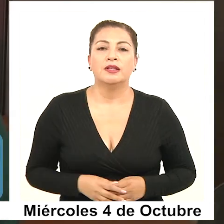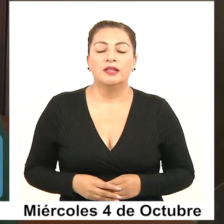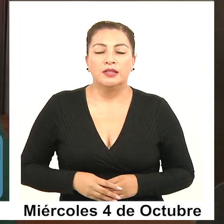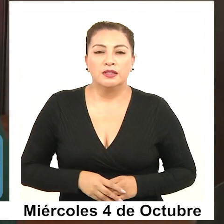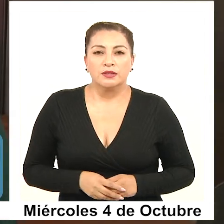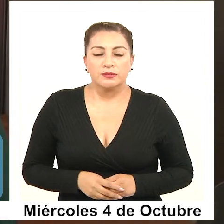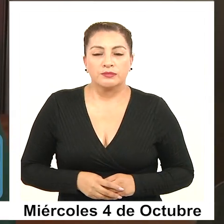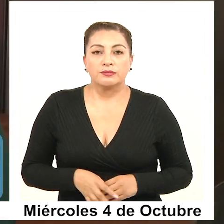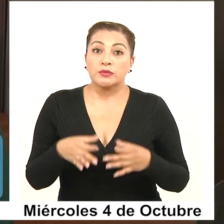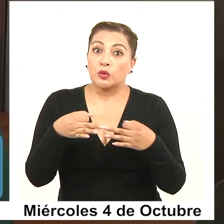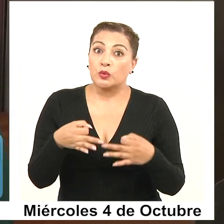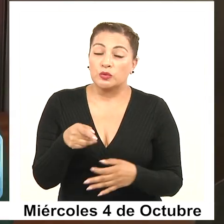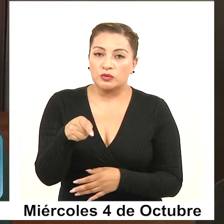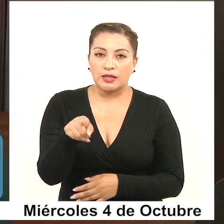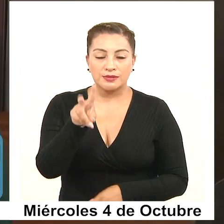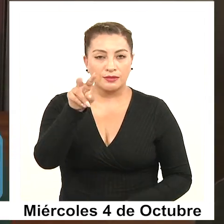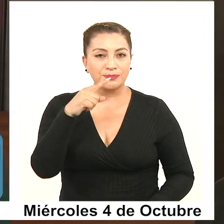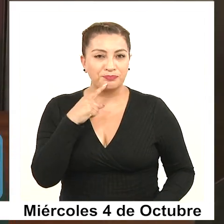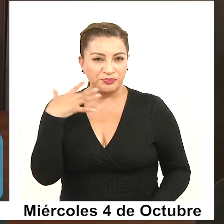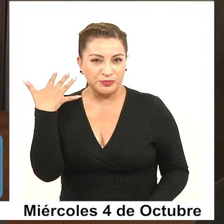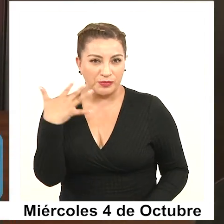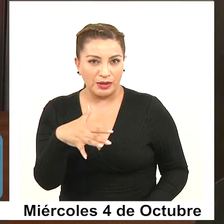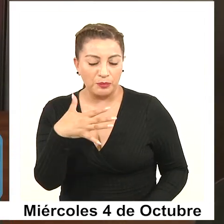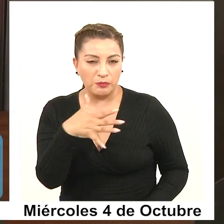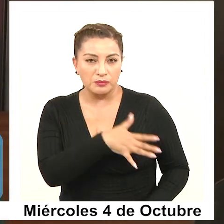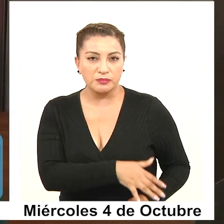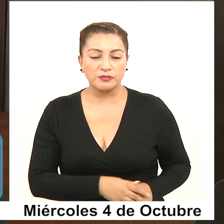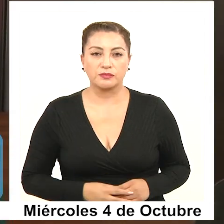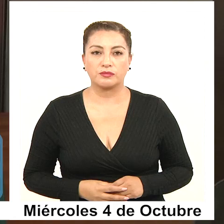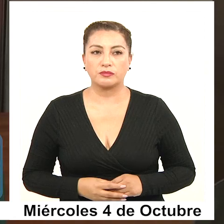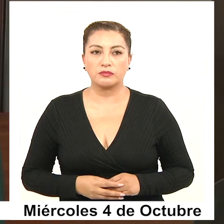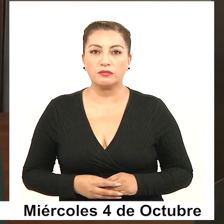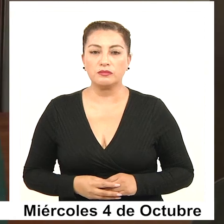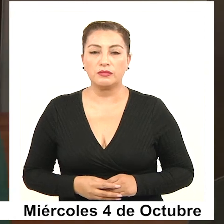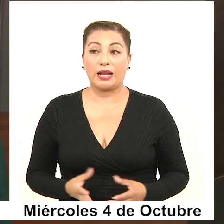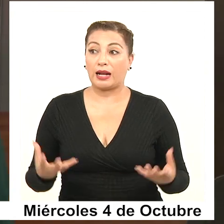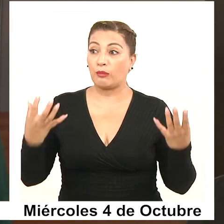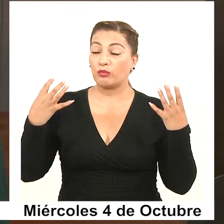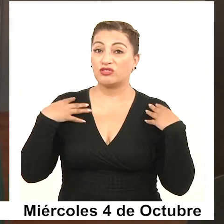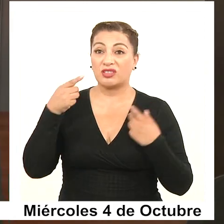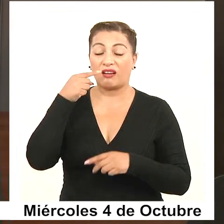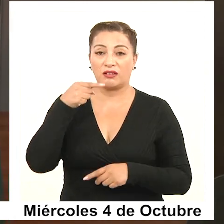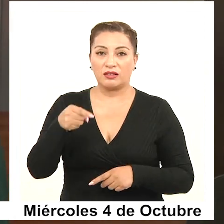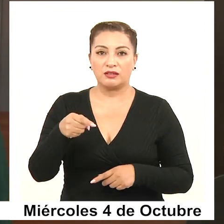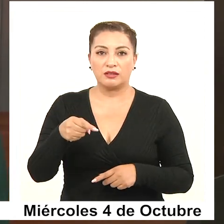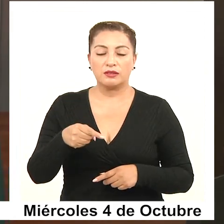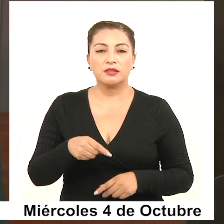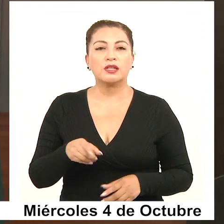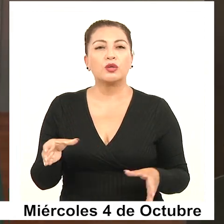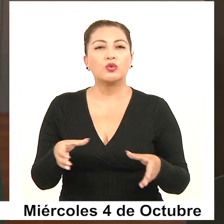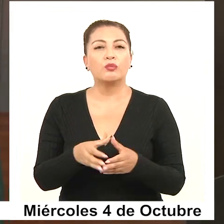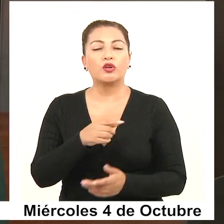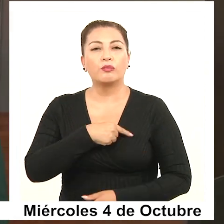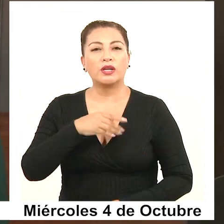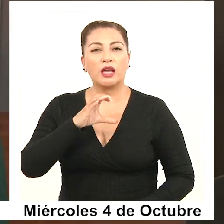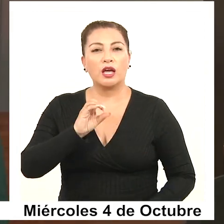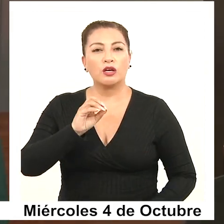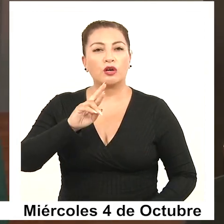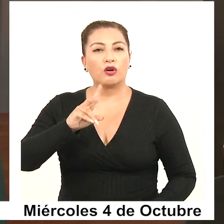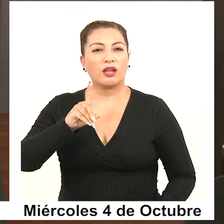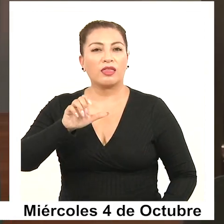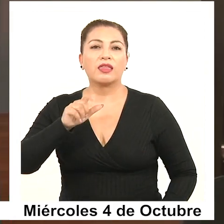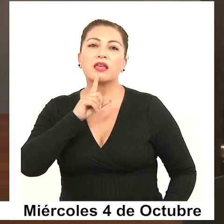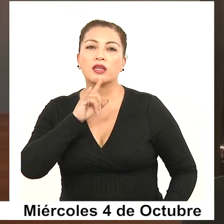y justamente es importante también señalar que el administrador de este sitio será Cordetur quien debe